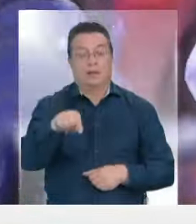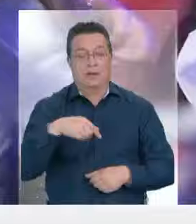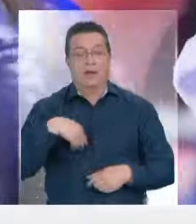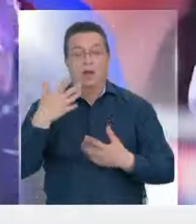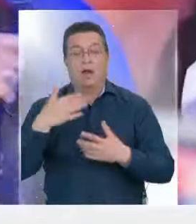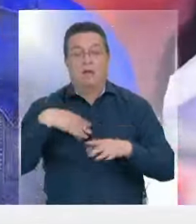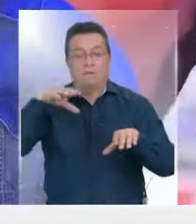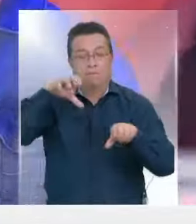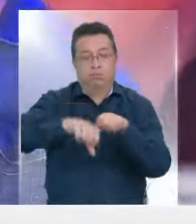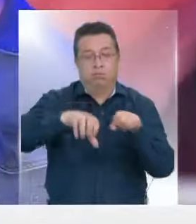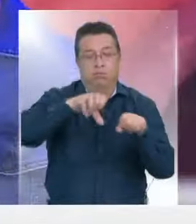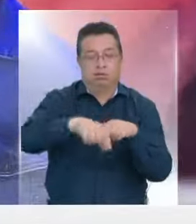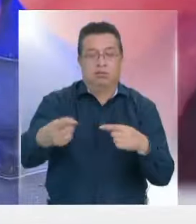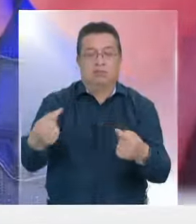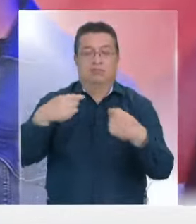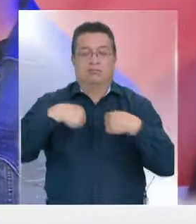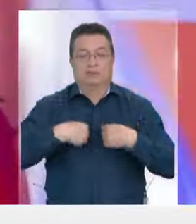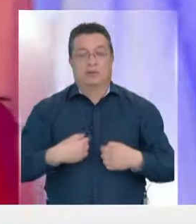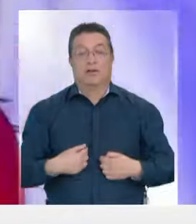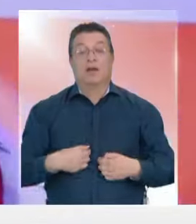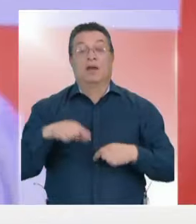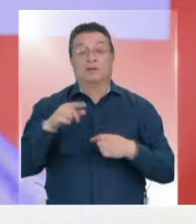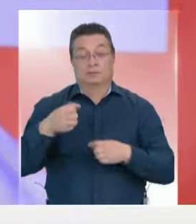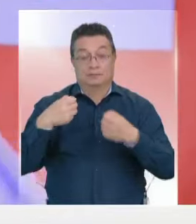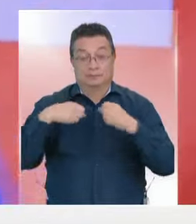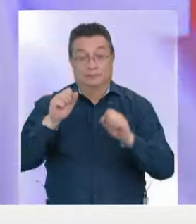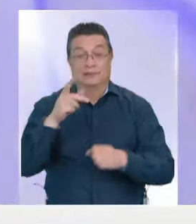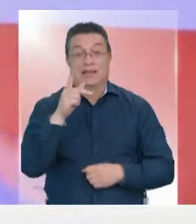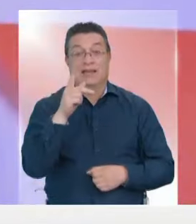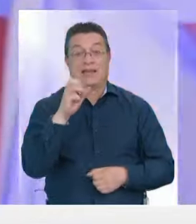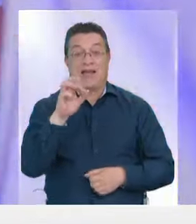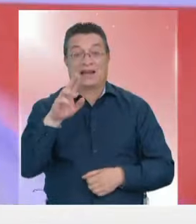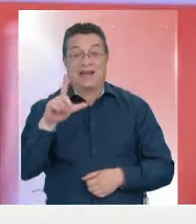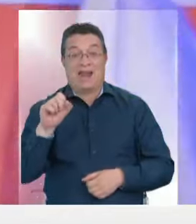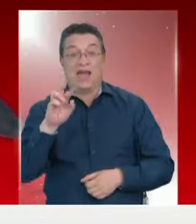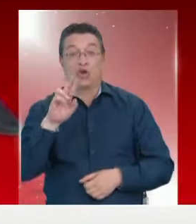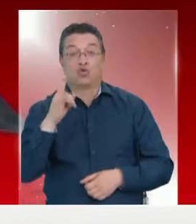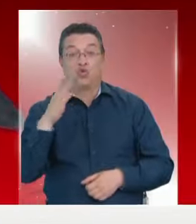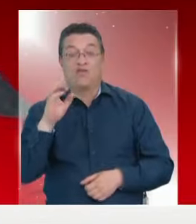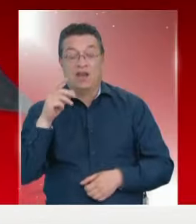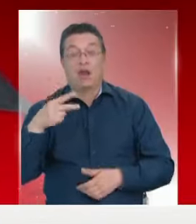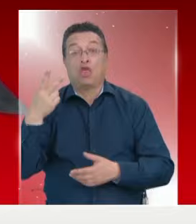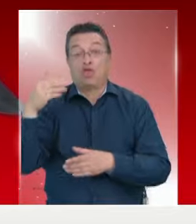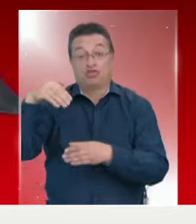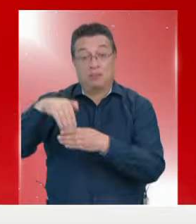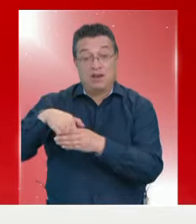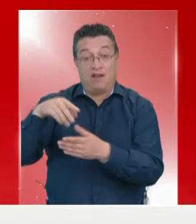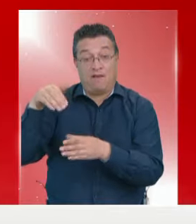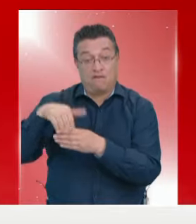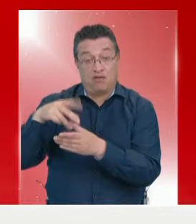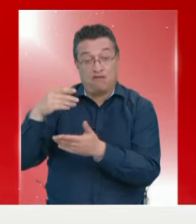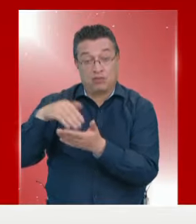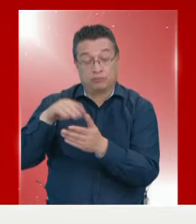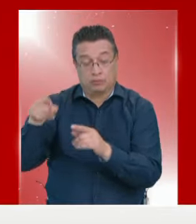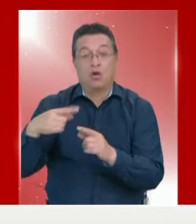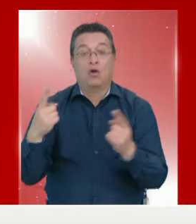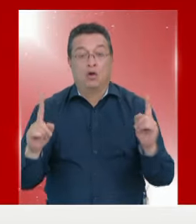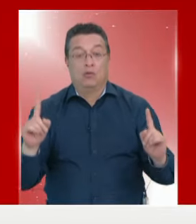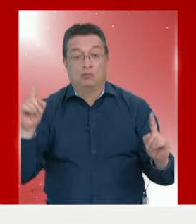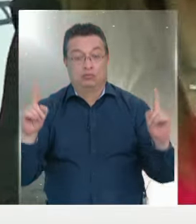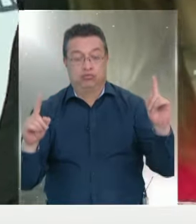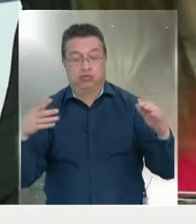proceso. Tras el triunfo de las primarias de Carla Rubilar, quien lideró con más de 12.000 votos, el que hasta ese momento mantenía una